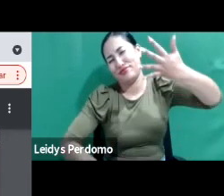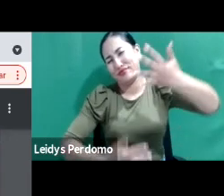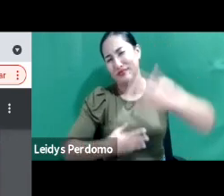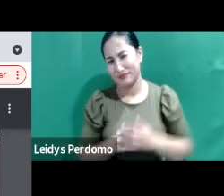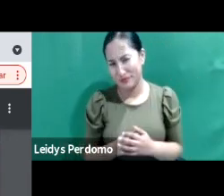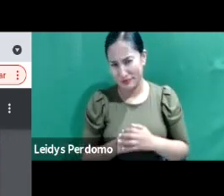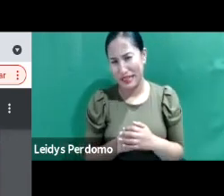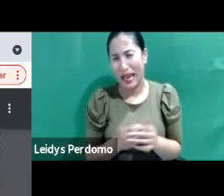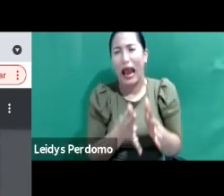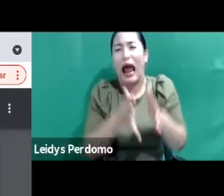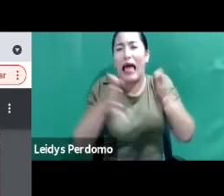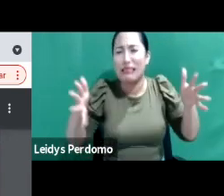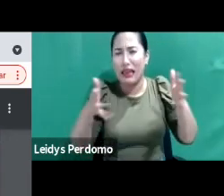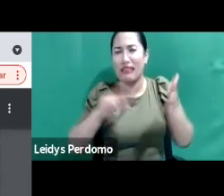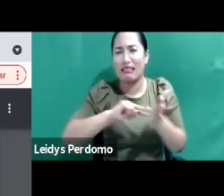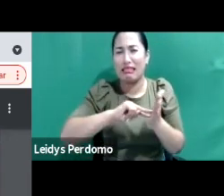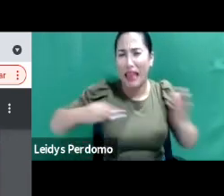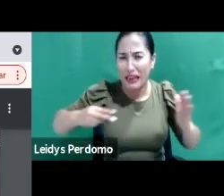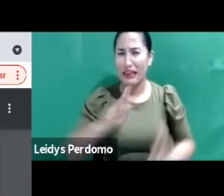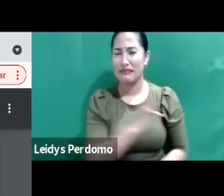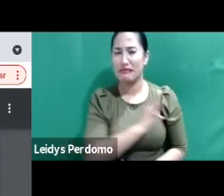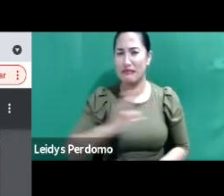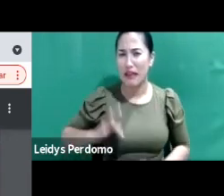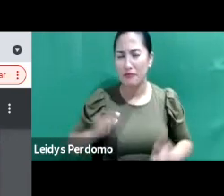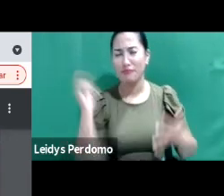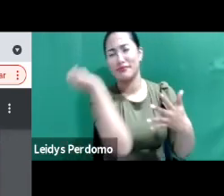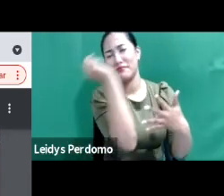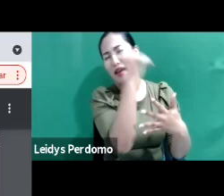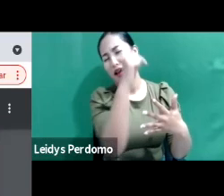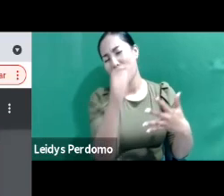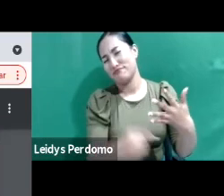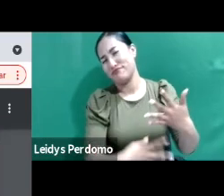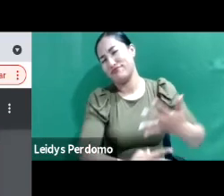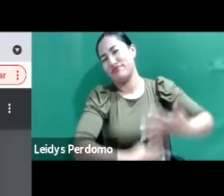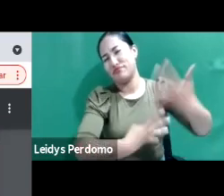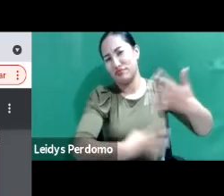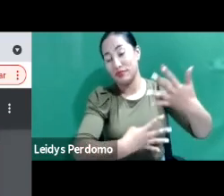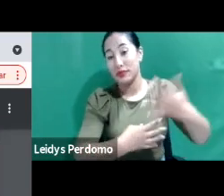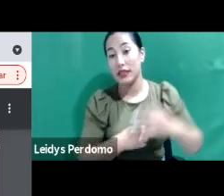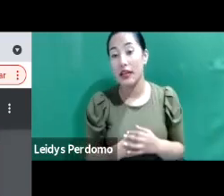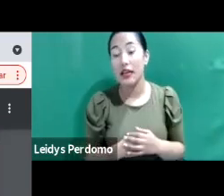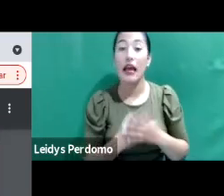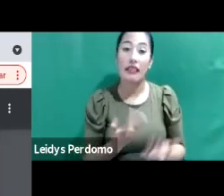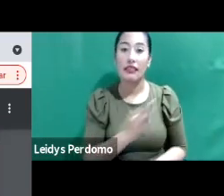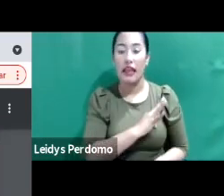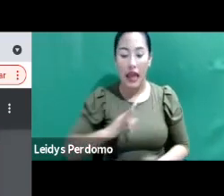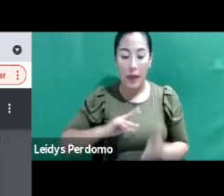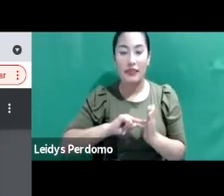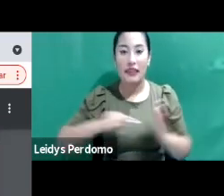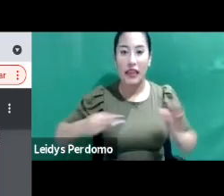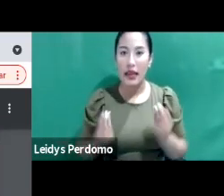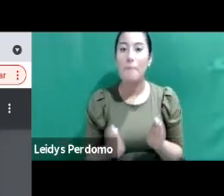supremamente grande en términos de poder tener terapias y técnicas para